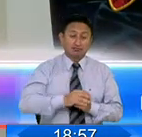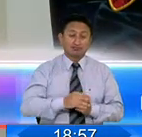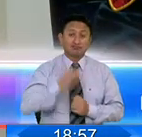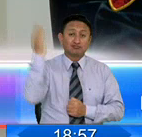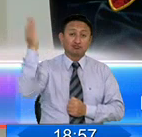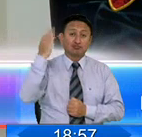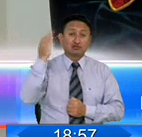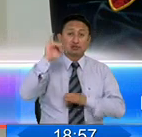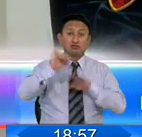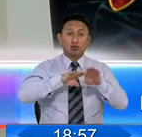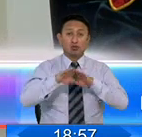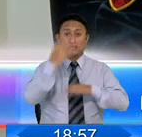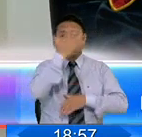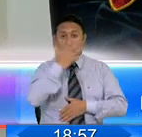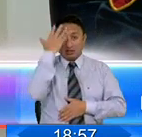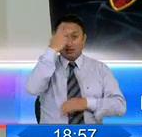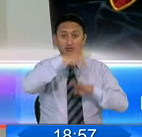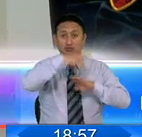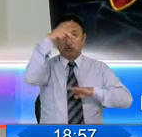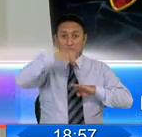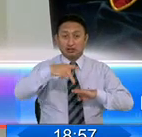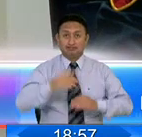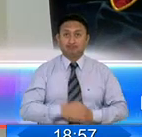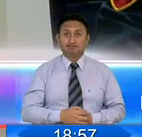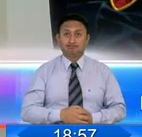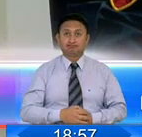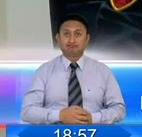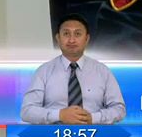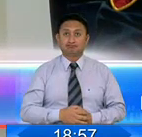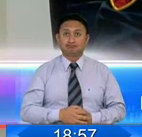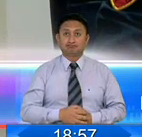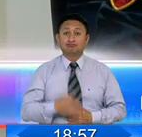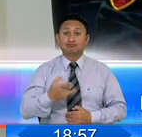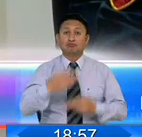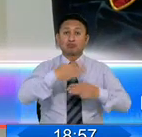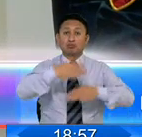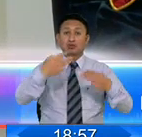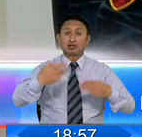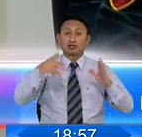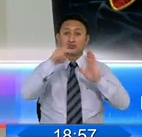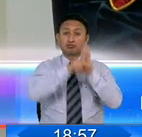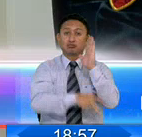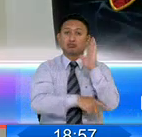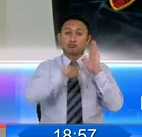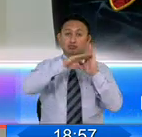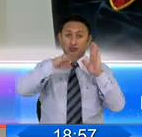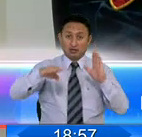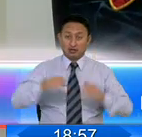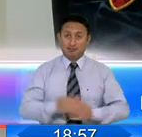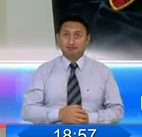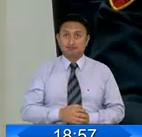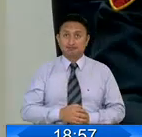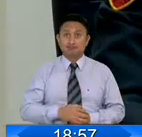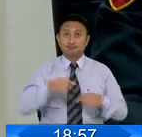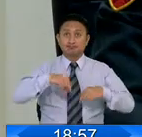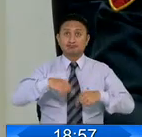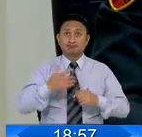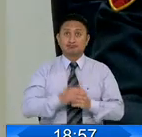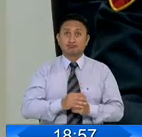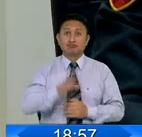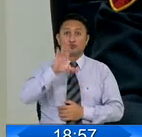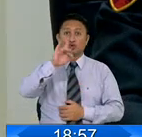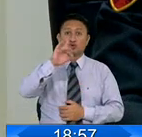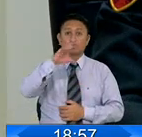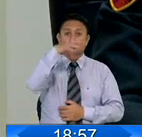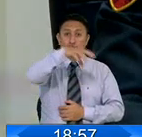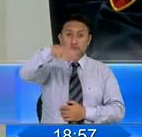Embabura, Esmeraldas y Pichincha. En cuanto al material electoral de parlamentarios andinos, están entregados a 8 provincias